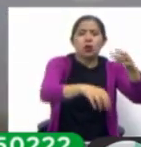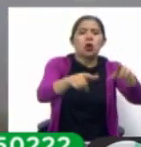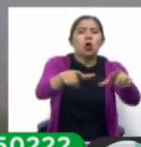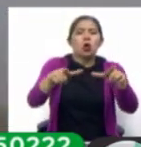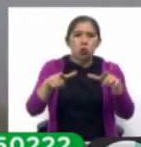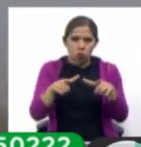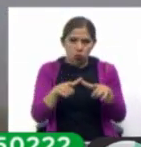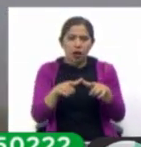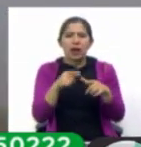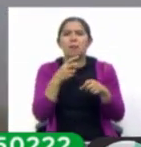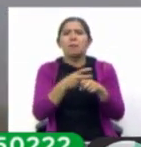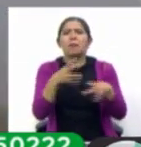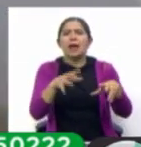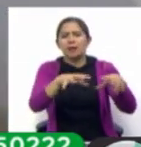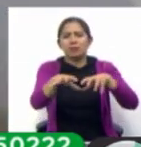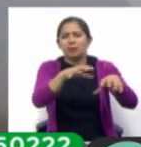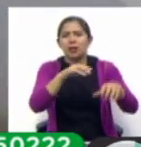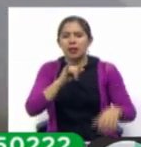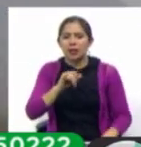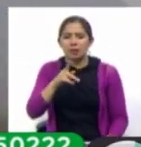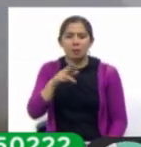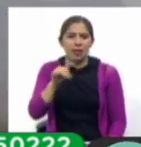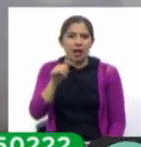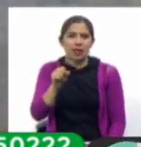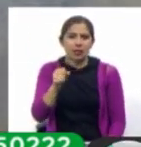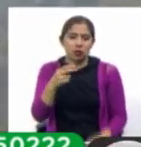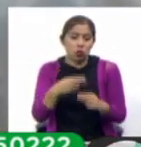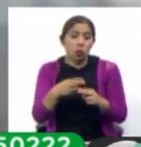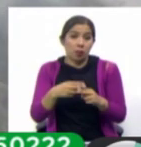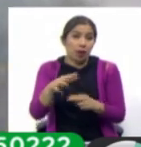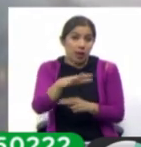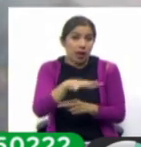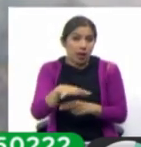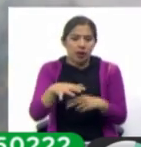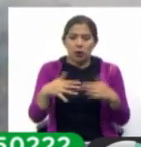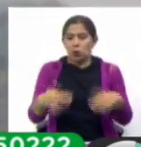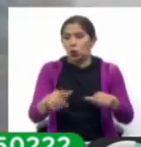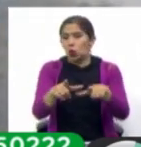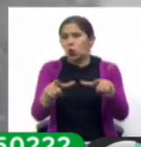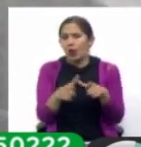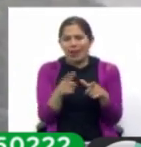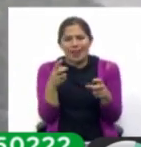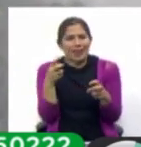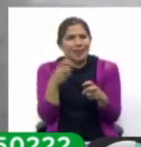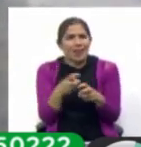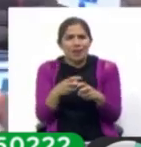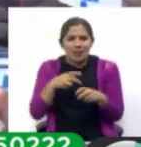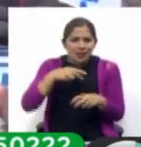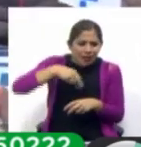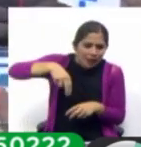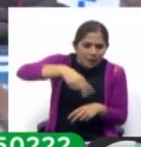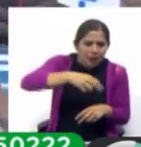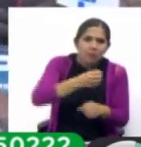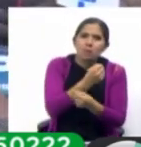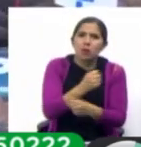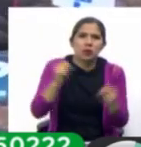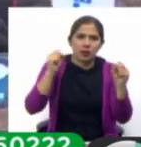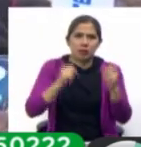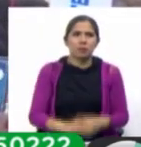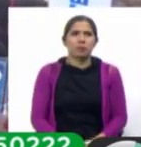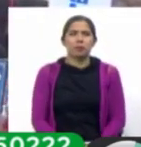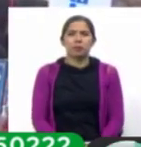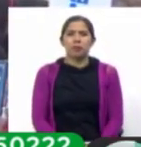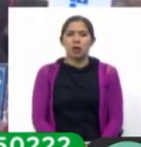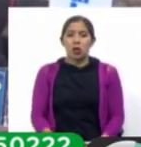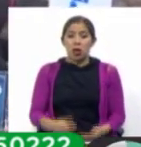serranía rocosa de Ipías, entre Taperas y Pesoé, una zona inaccesible por tierra. Su centro de operaciones va